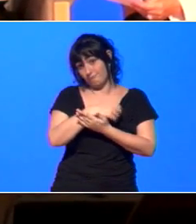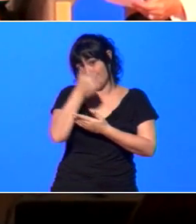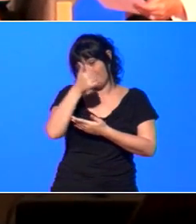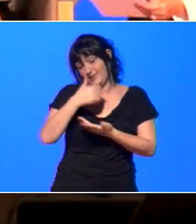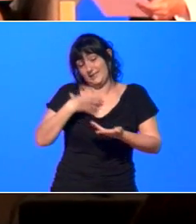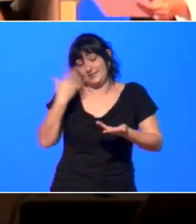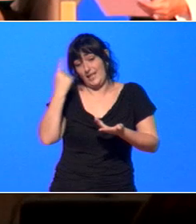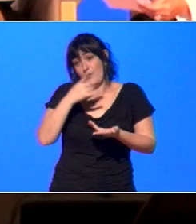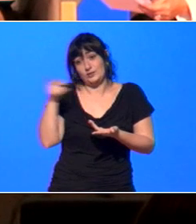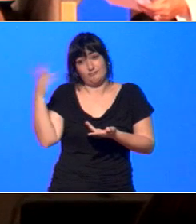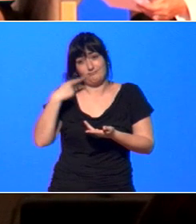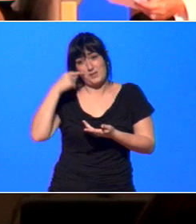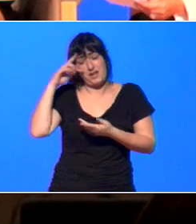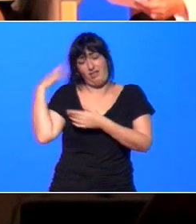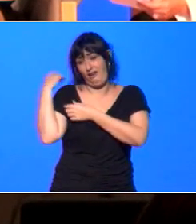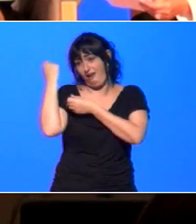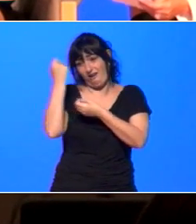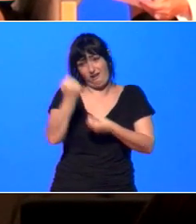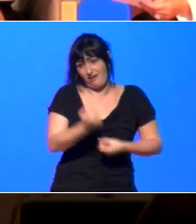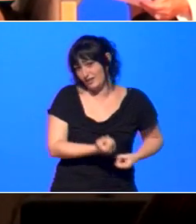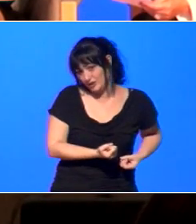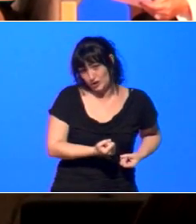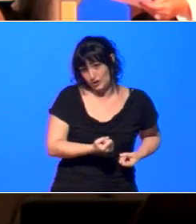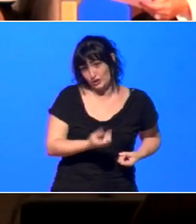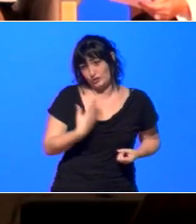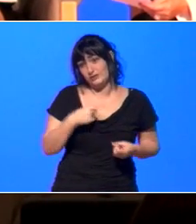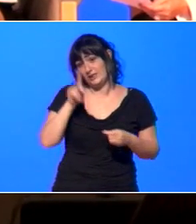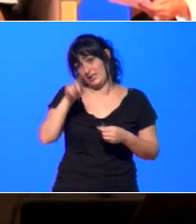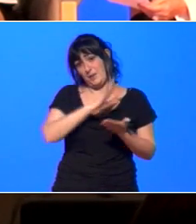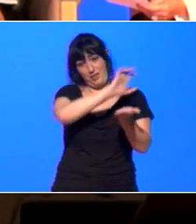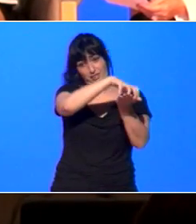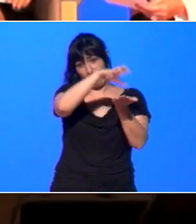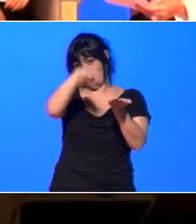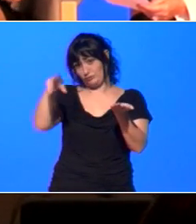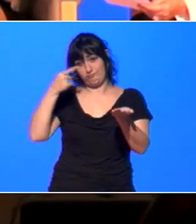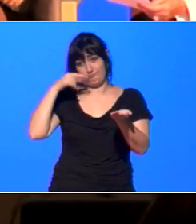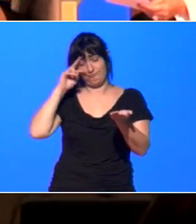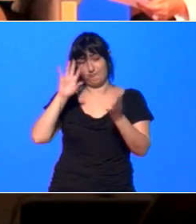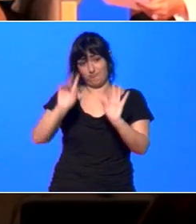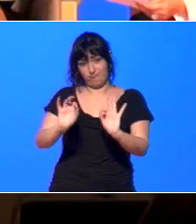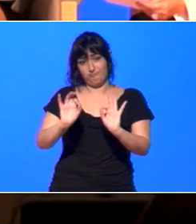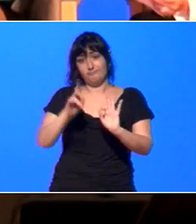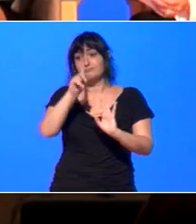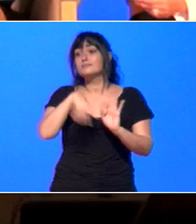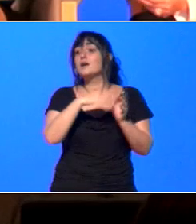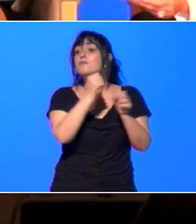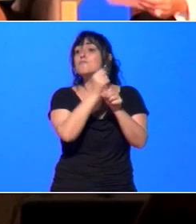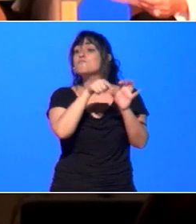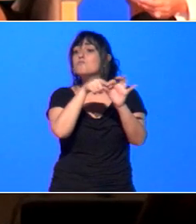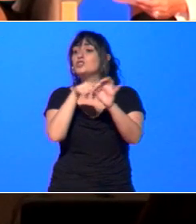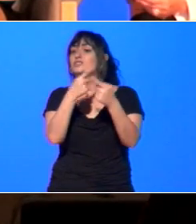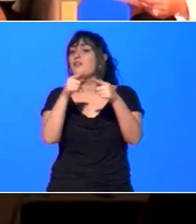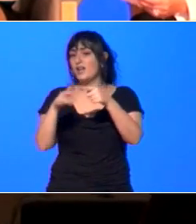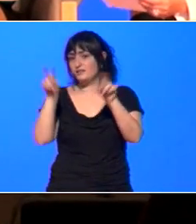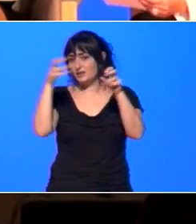acreditada experiencia docente y investigadora y de asesoramiento en centros. Ha desempeñado diferentes puestos de responsabilidad, que como son